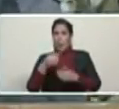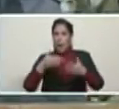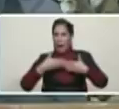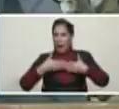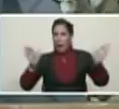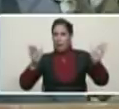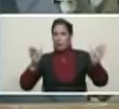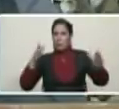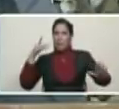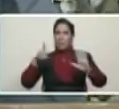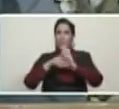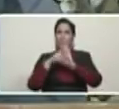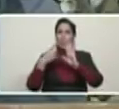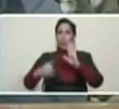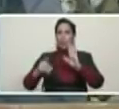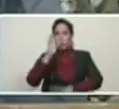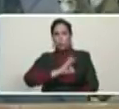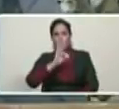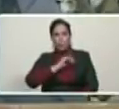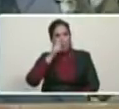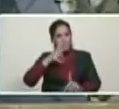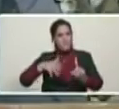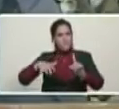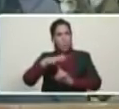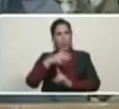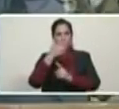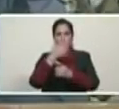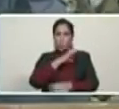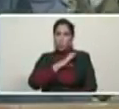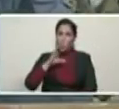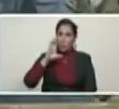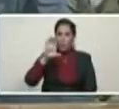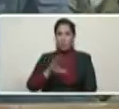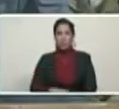sociales del pueblo, de su soberanía.